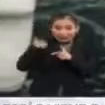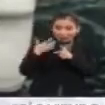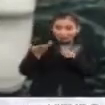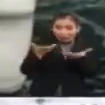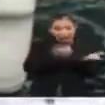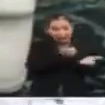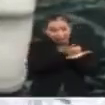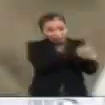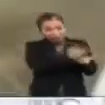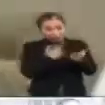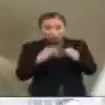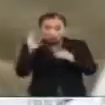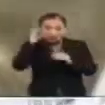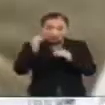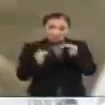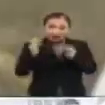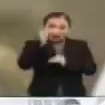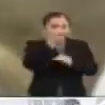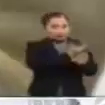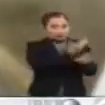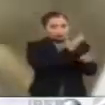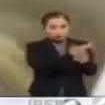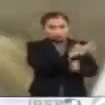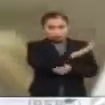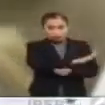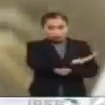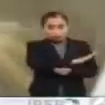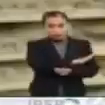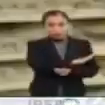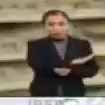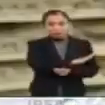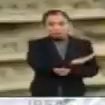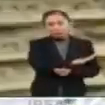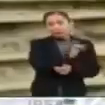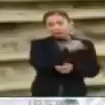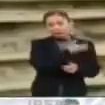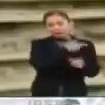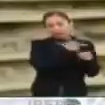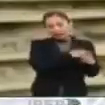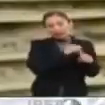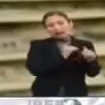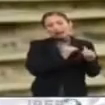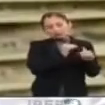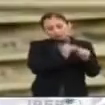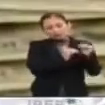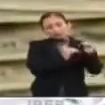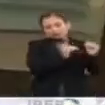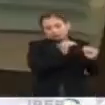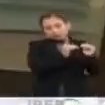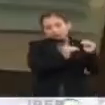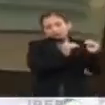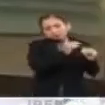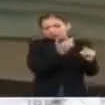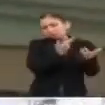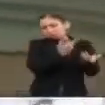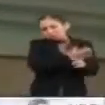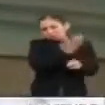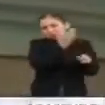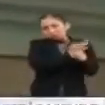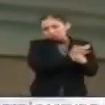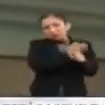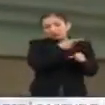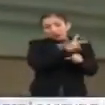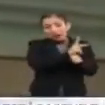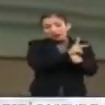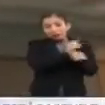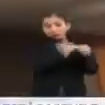economía, por no hablar de Estados Unidos, que pues sigue teniendo un crecimiento sostenido,